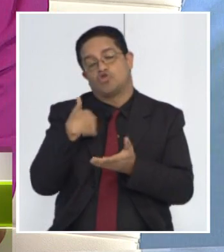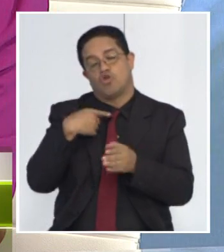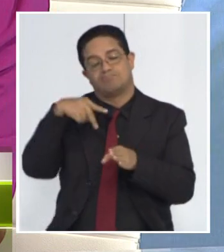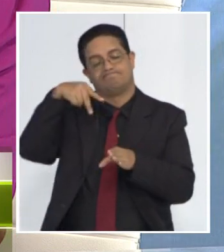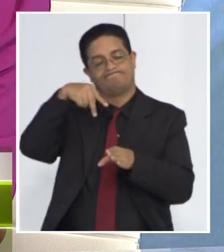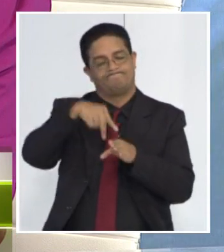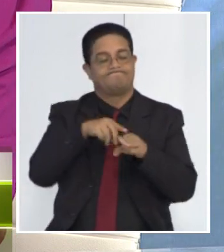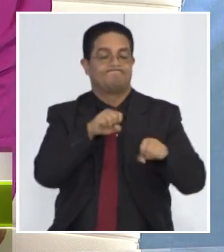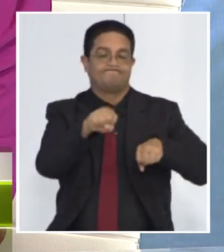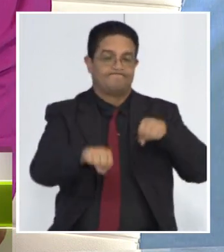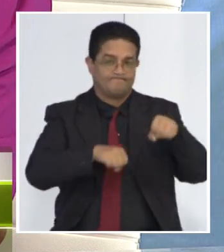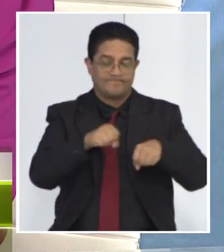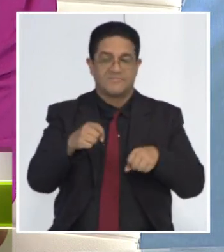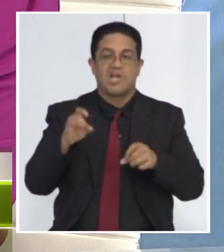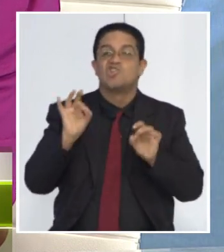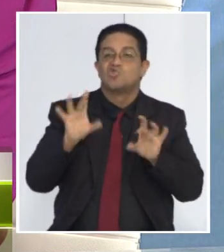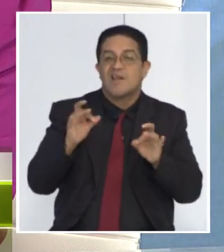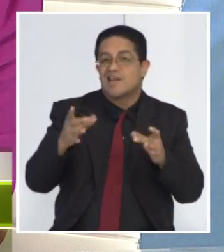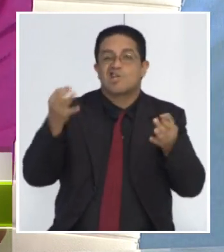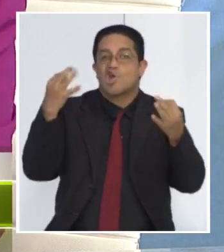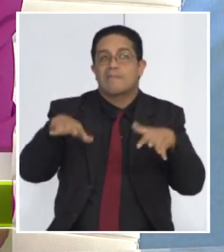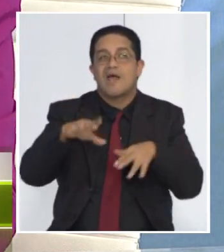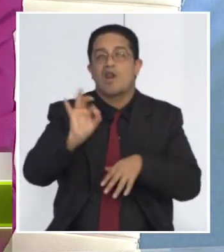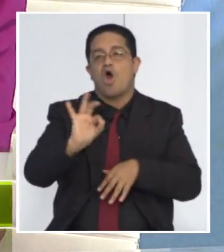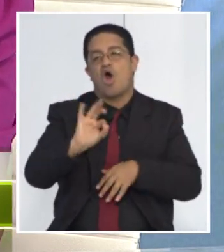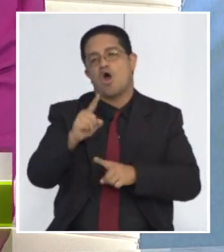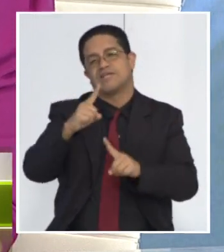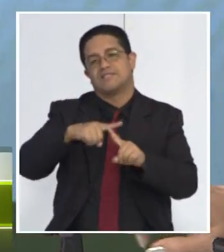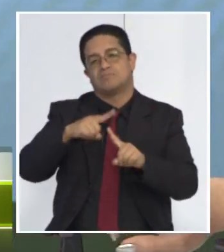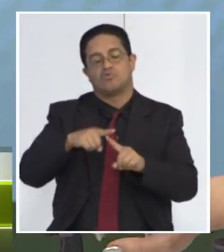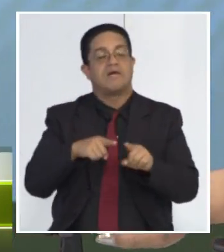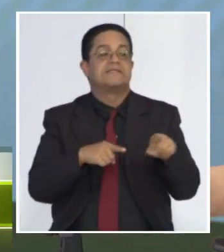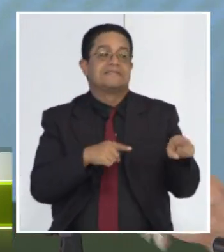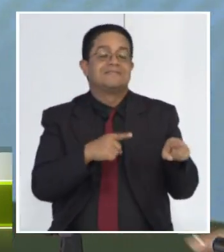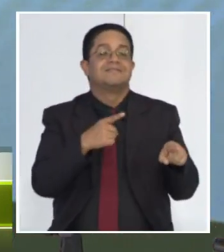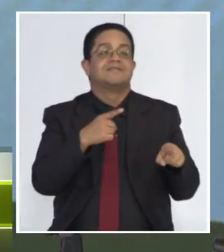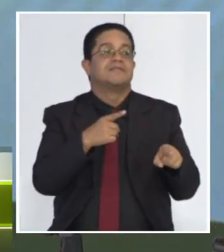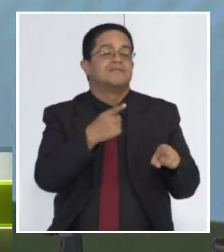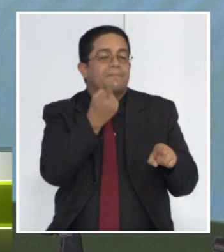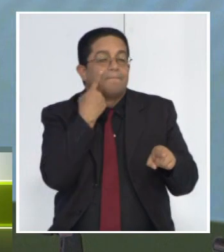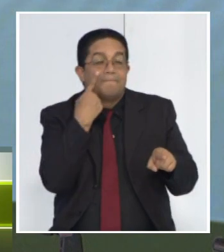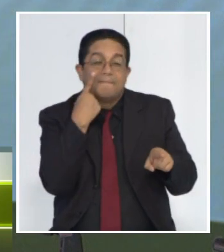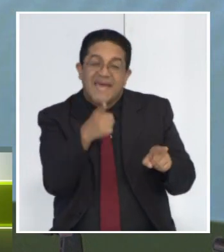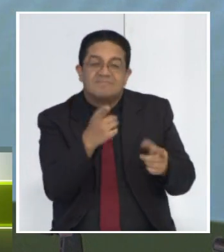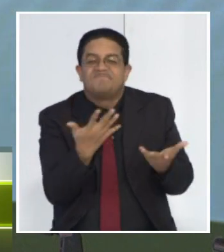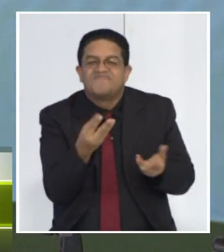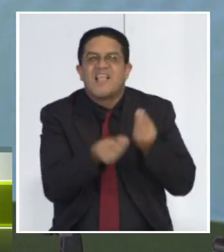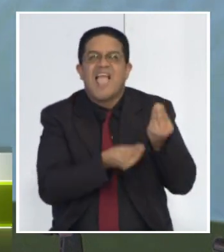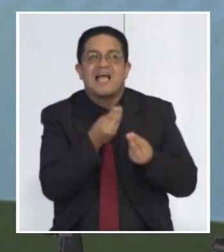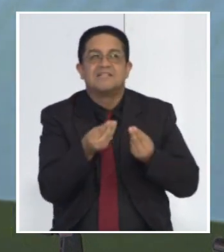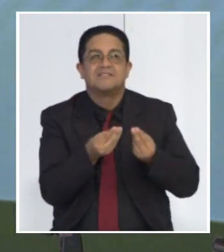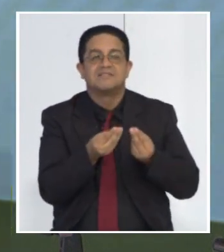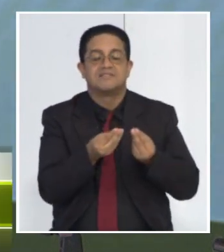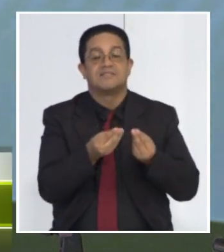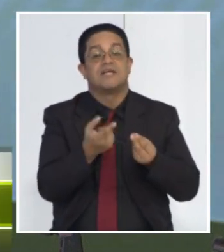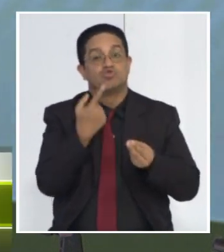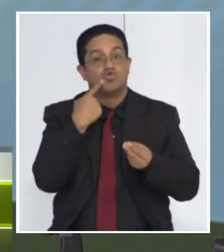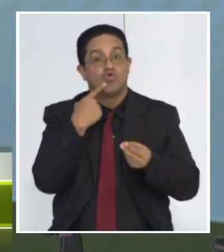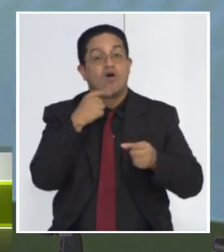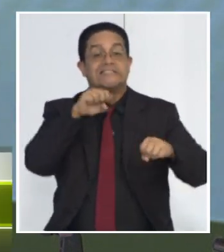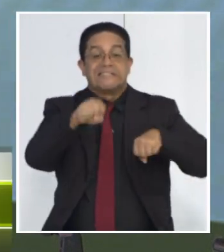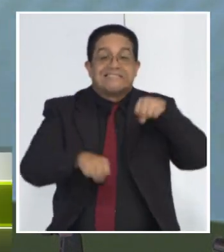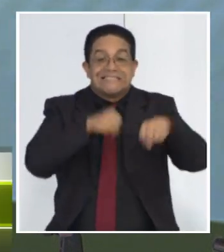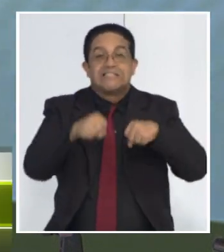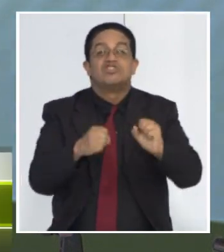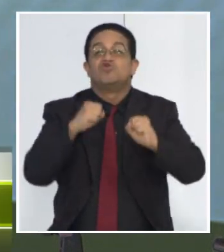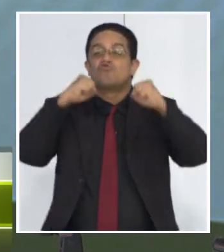dolor muscular, ¿eso es normal o eso es un tipo de molestia asociada? Si tienes dolor, tienes que revisar lo que estás haciendo. Si tienes dolor, tienes que bajarle la intensidad al